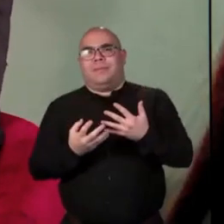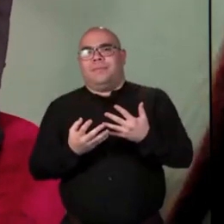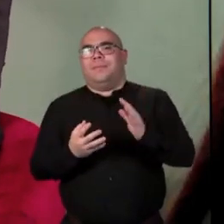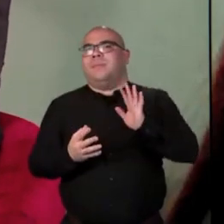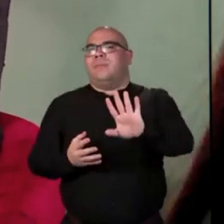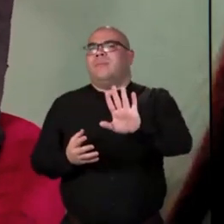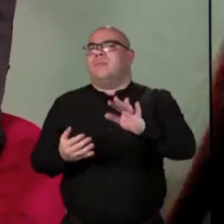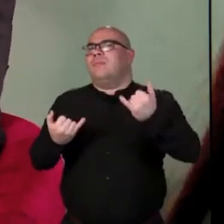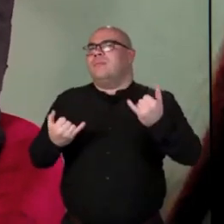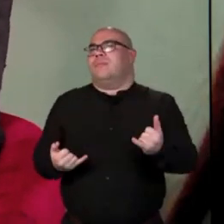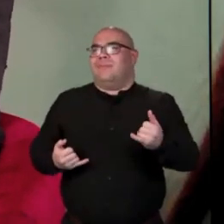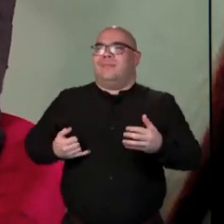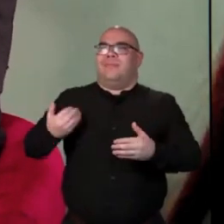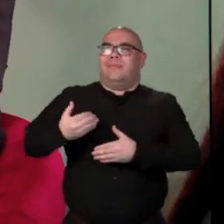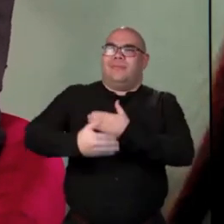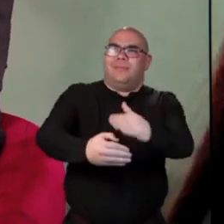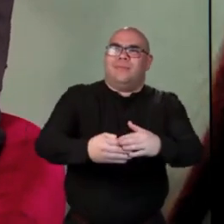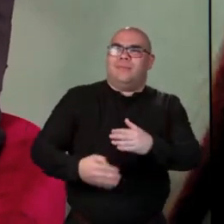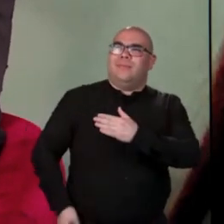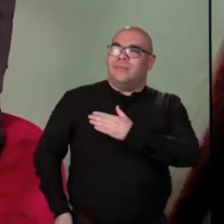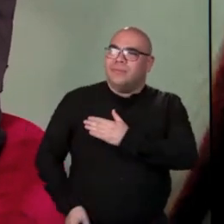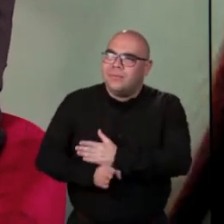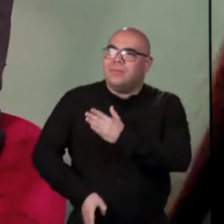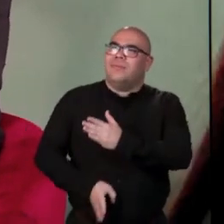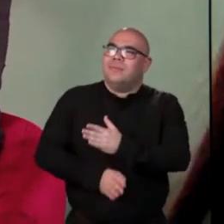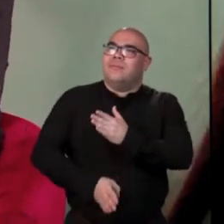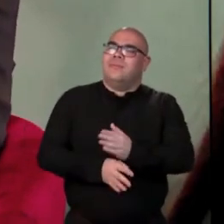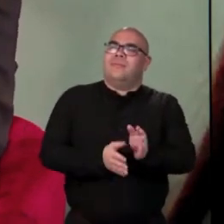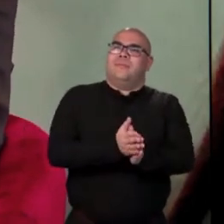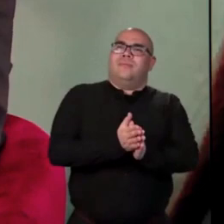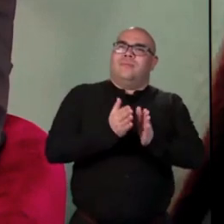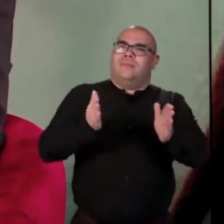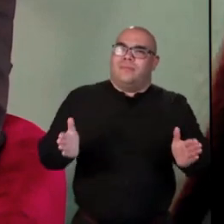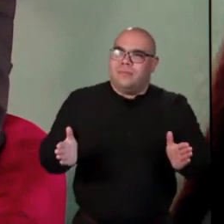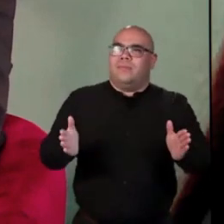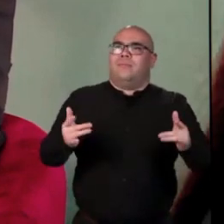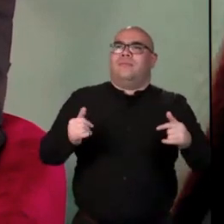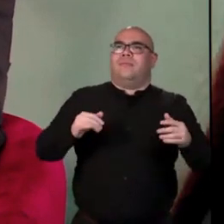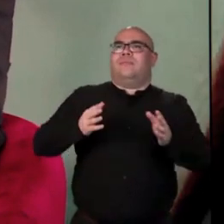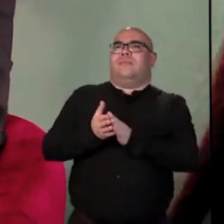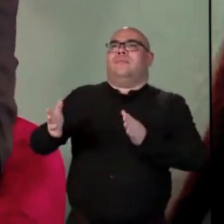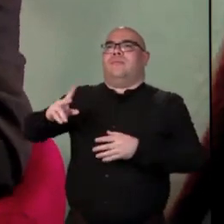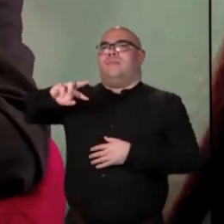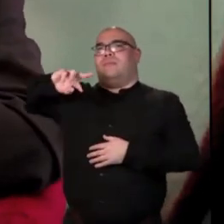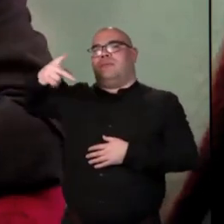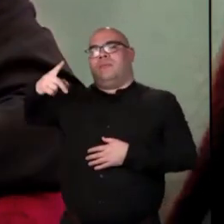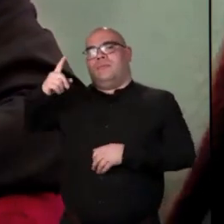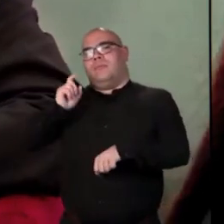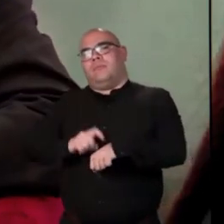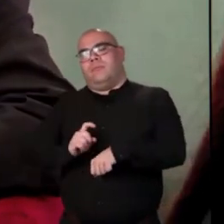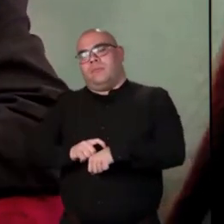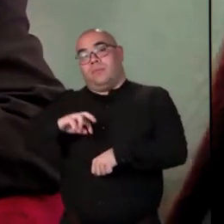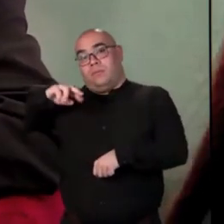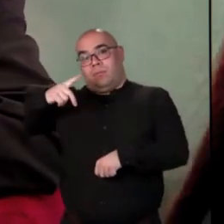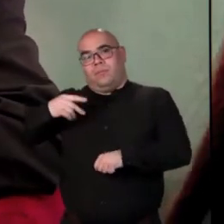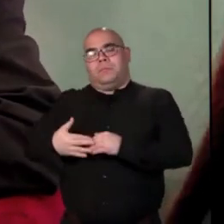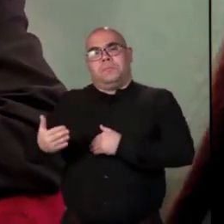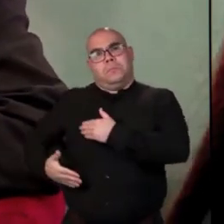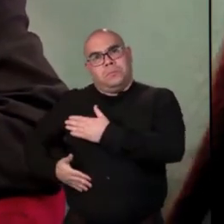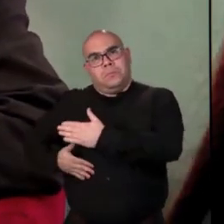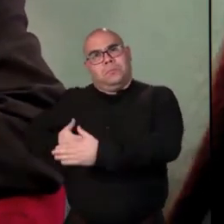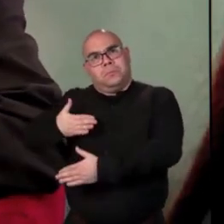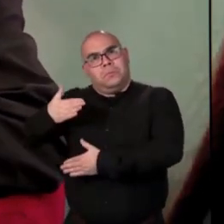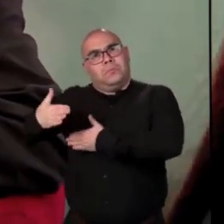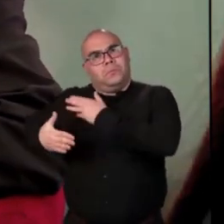Porque ese es un proceso que continúa, concluimos una primera etapa, estamos en un segundo momento, vamos avanzando de manera